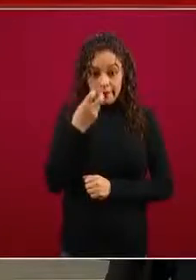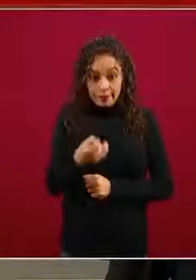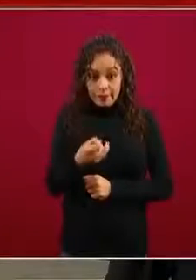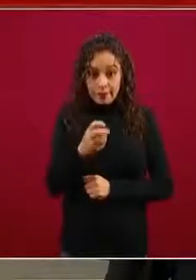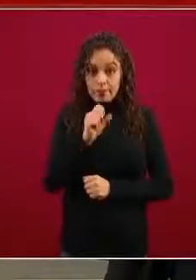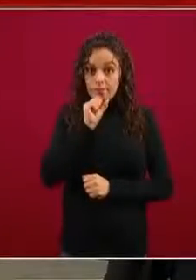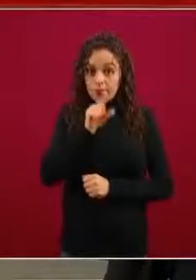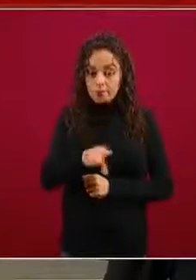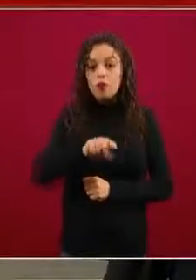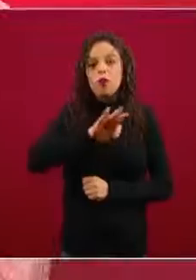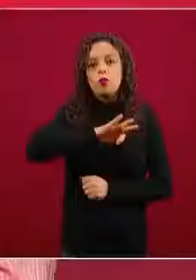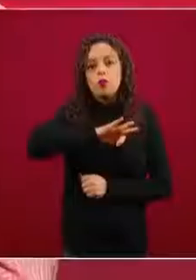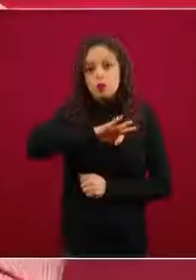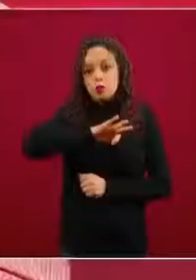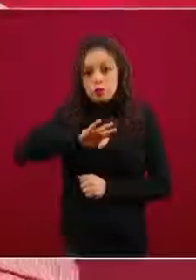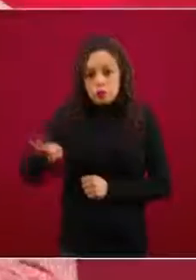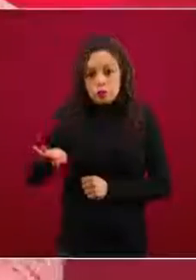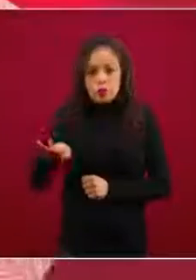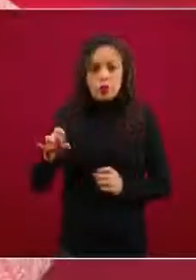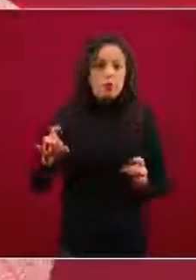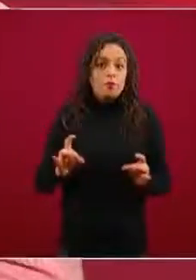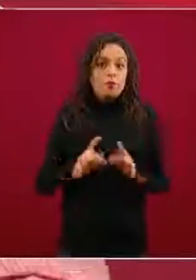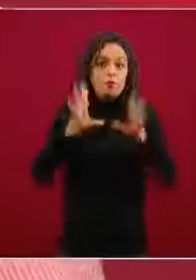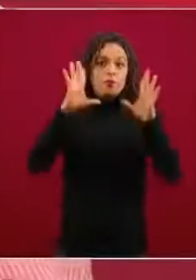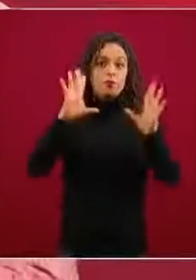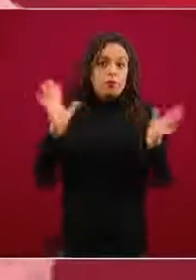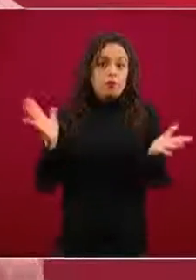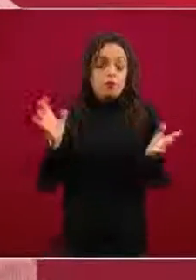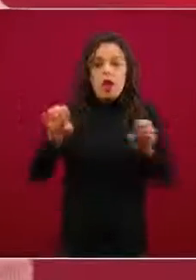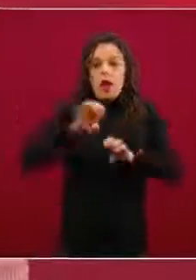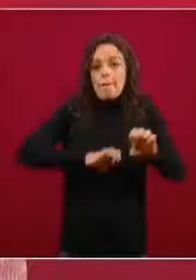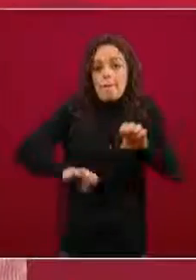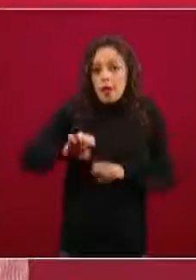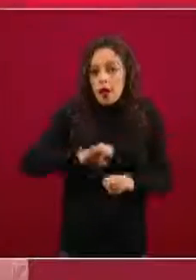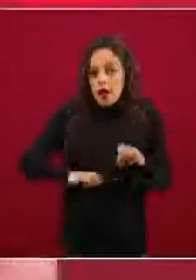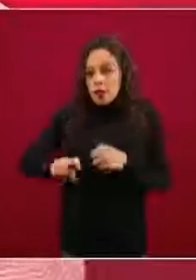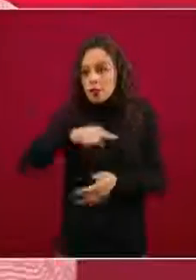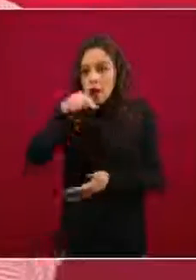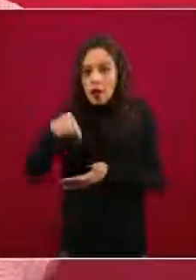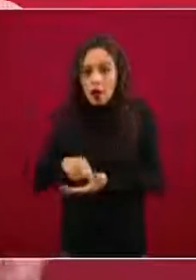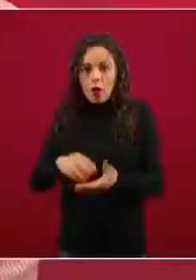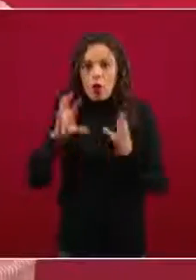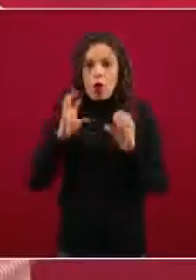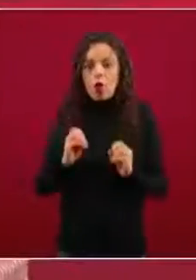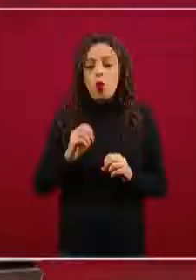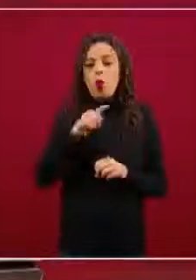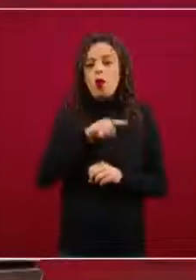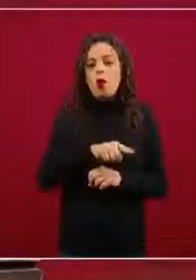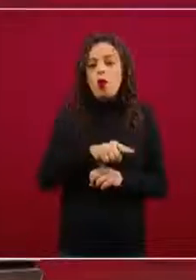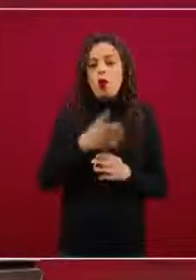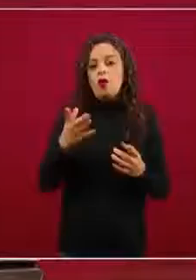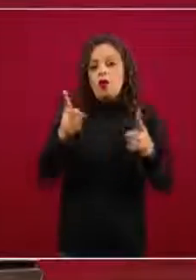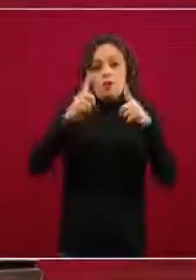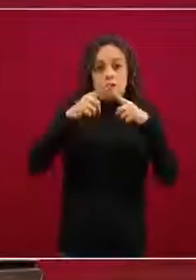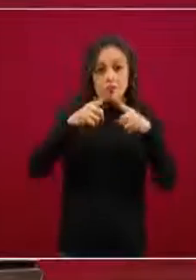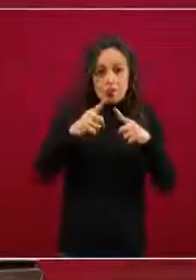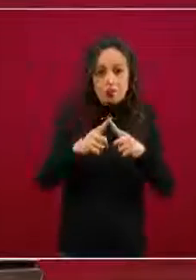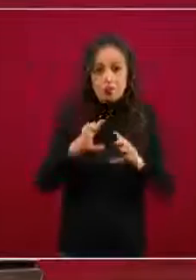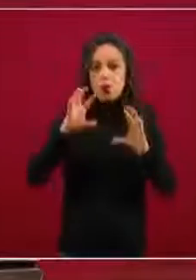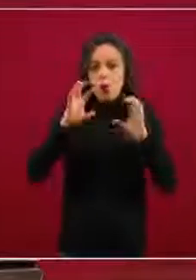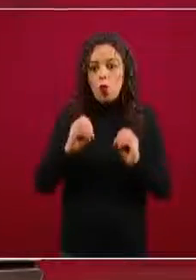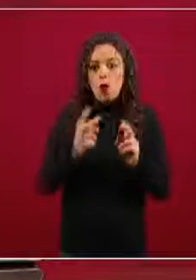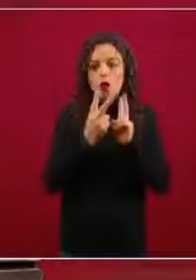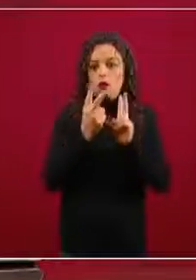puede estar presentando en cualquier momento en una empresa, en una iglesia, en una junta de